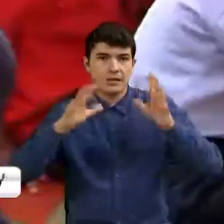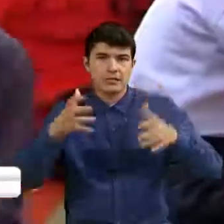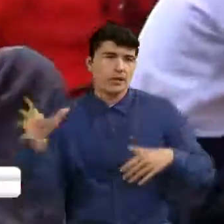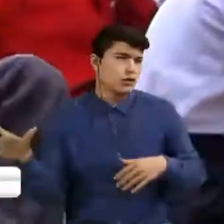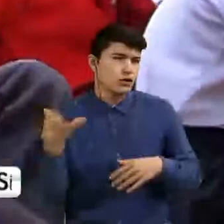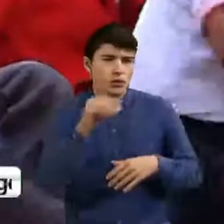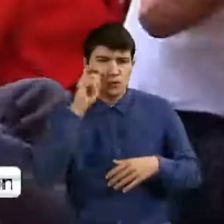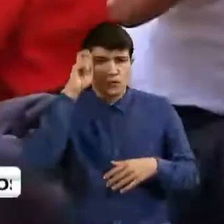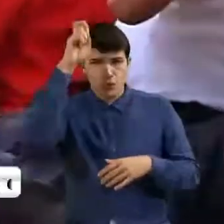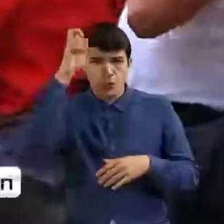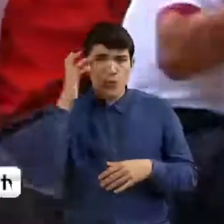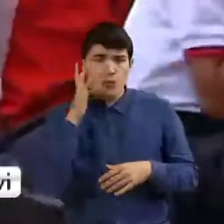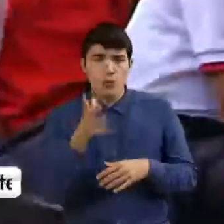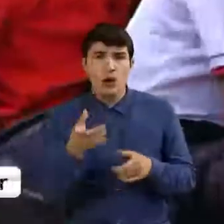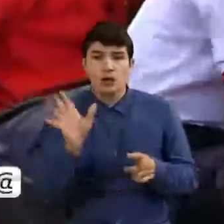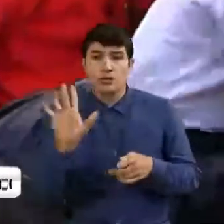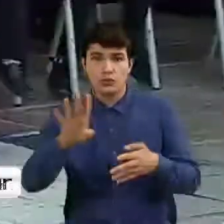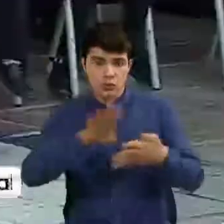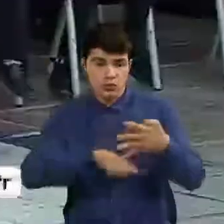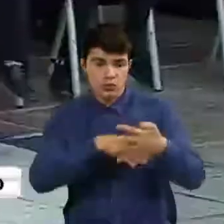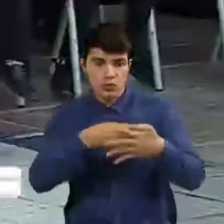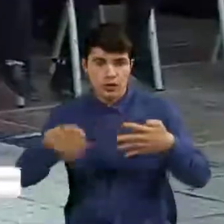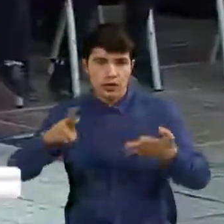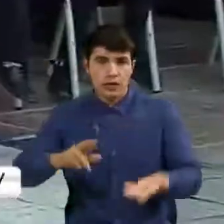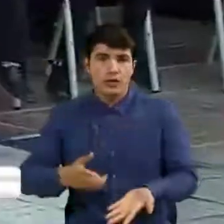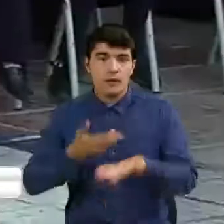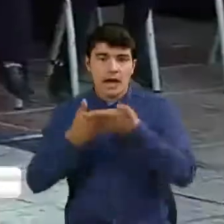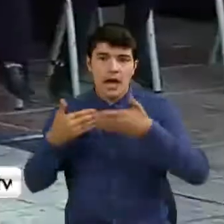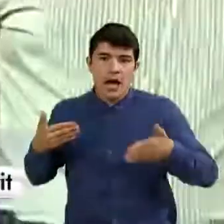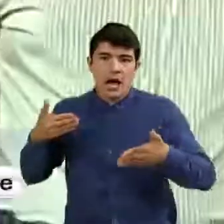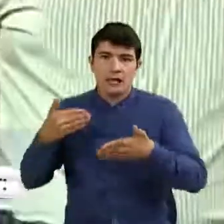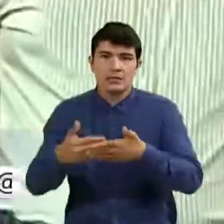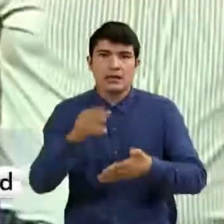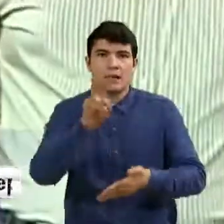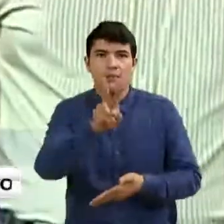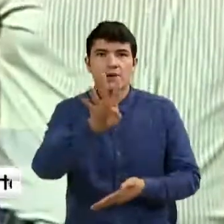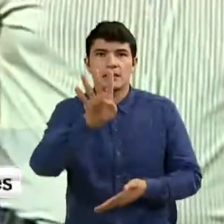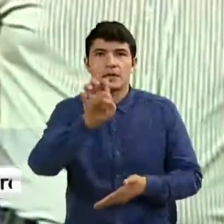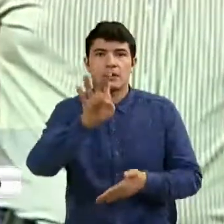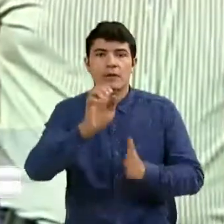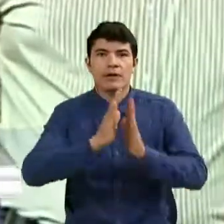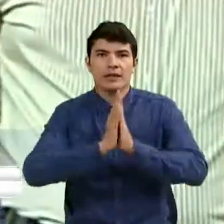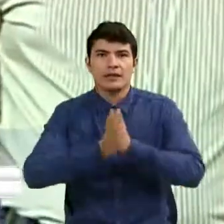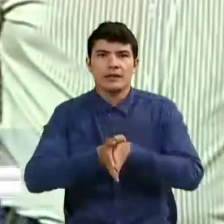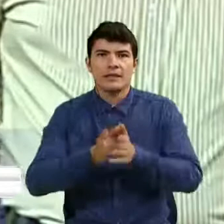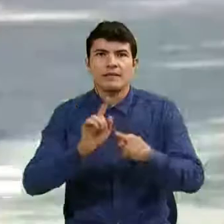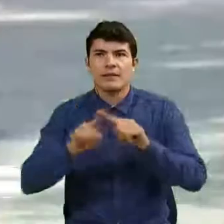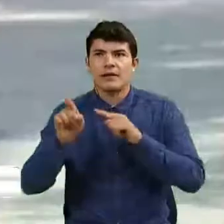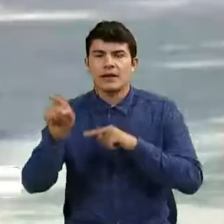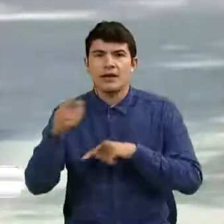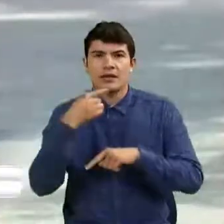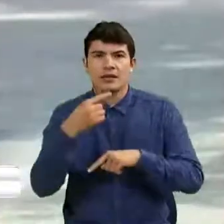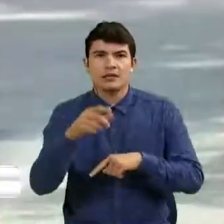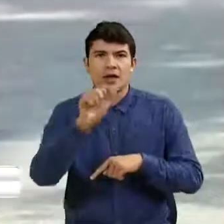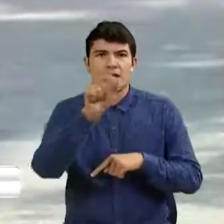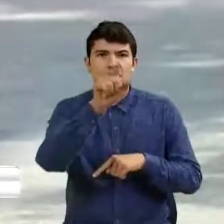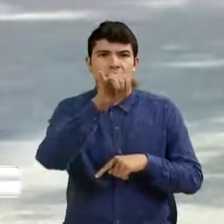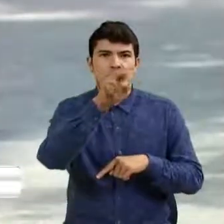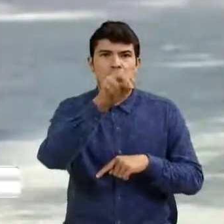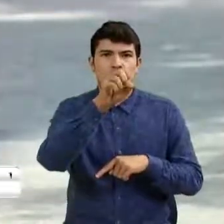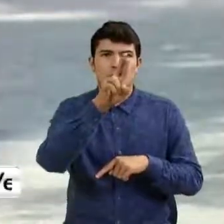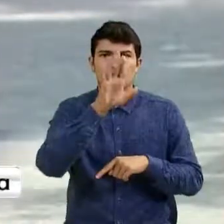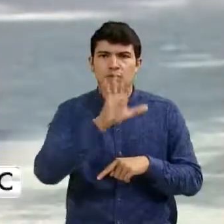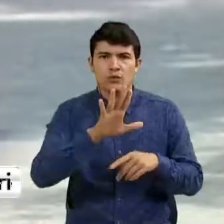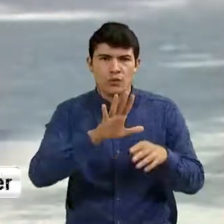norte de santander el cronograma de recuperación irá hasta el próximo 29 de diciembre pero así no ahora ha dicho que no está de acuerdo con